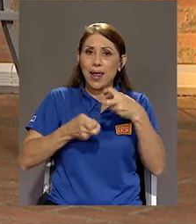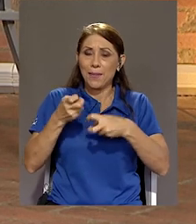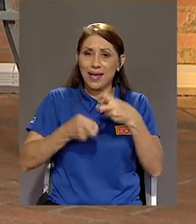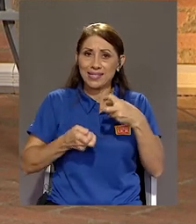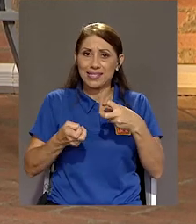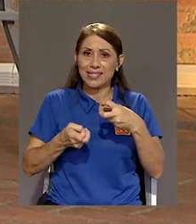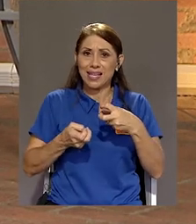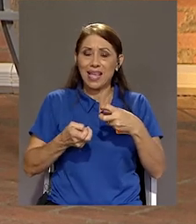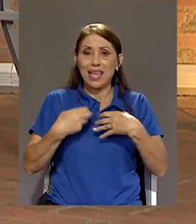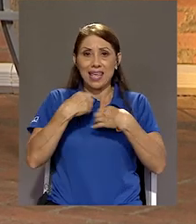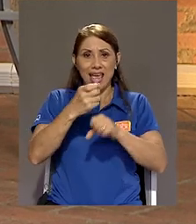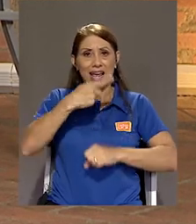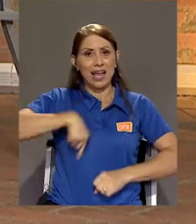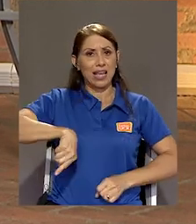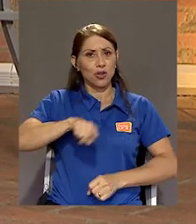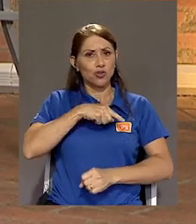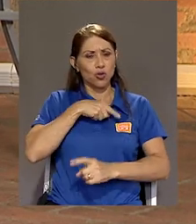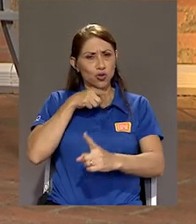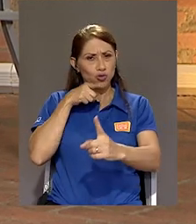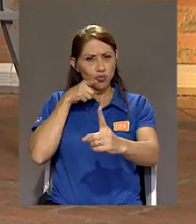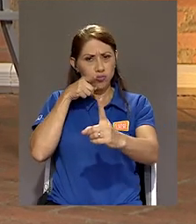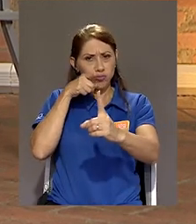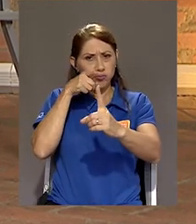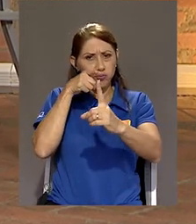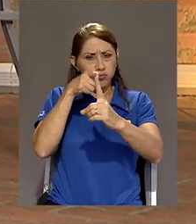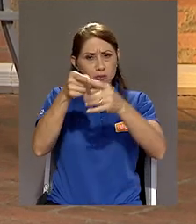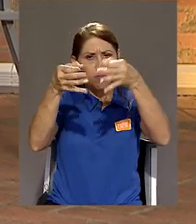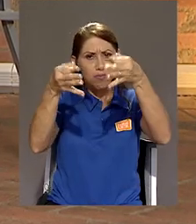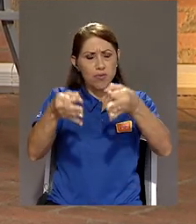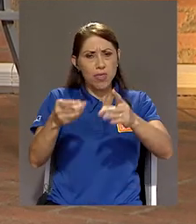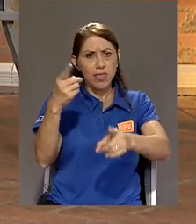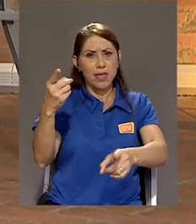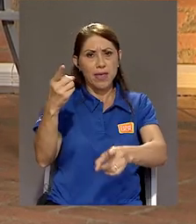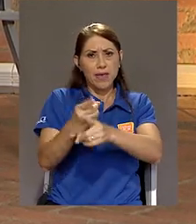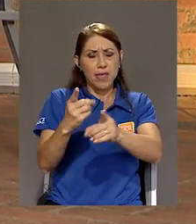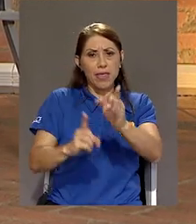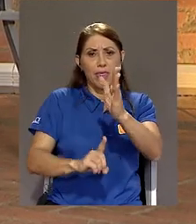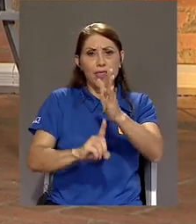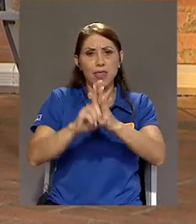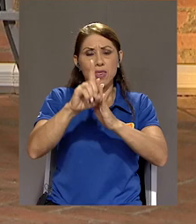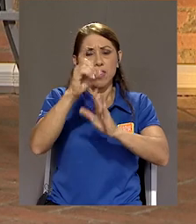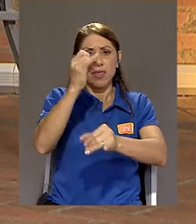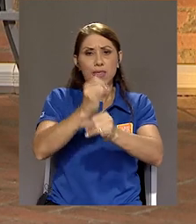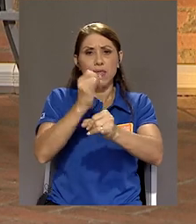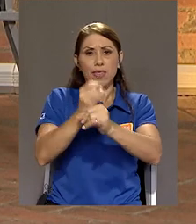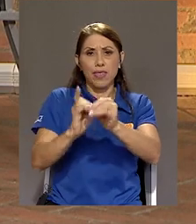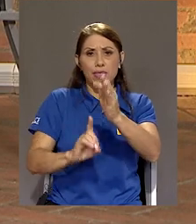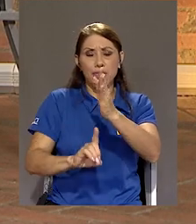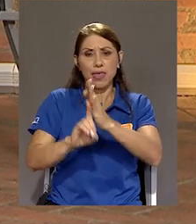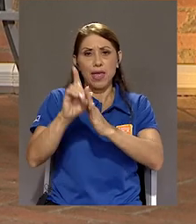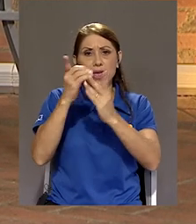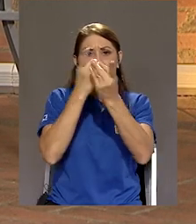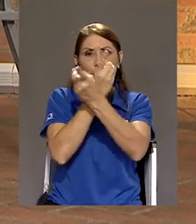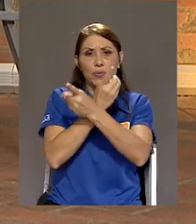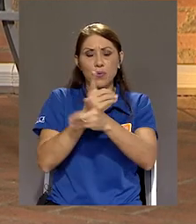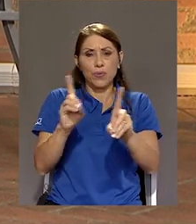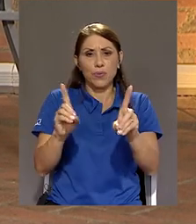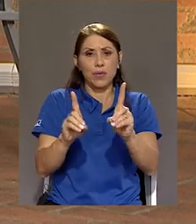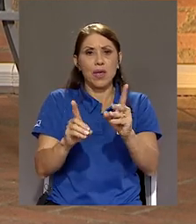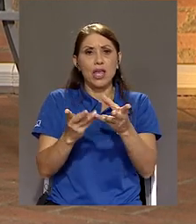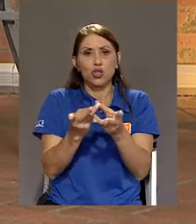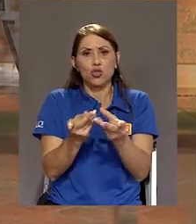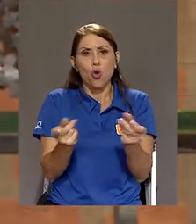marchar correctamente en el desarrollo institucional, en el desarrollo democrático, en la solución de